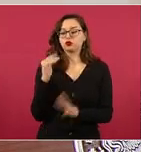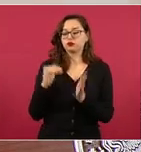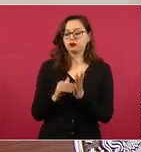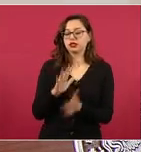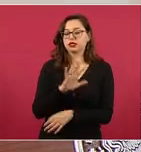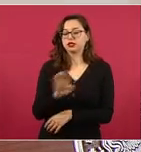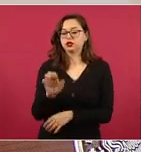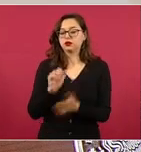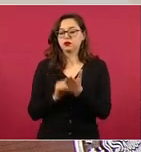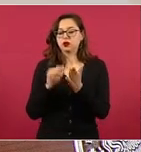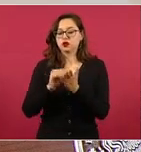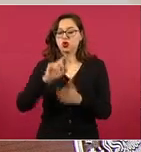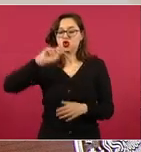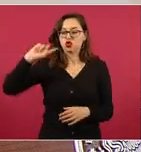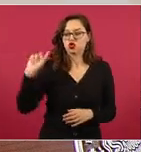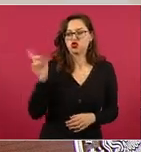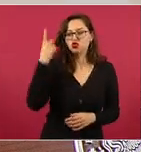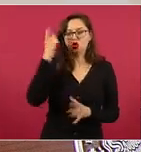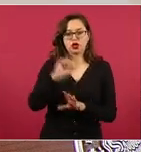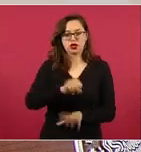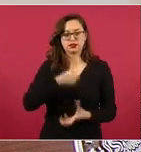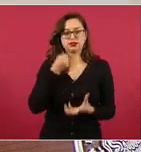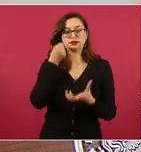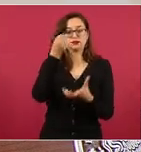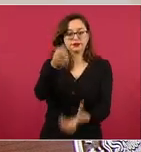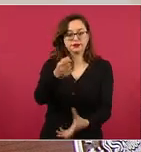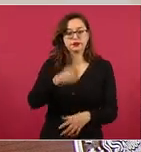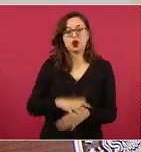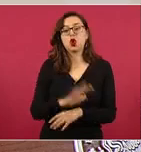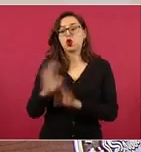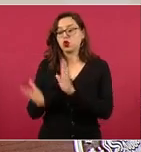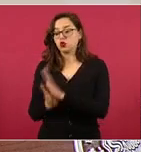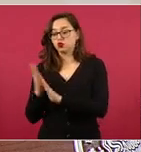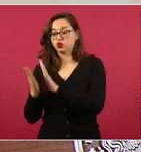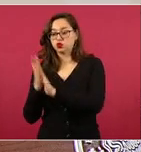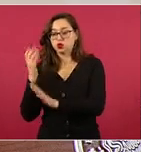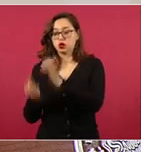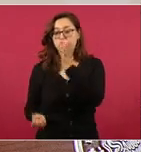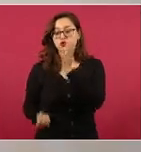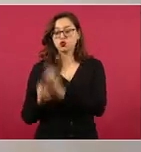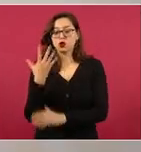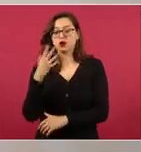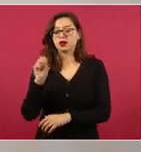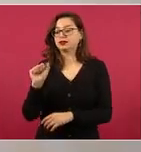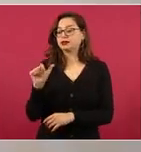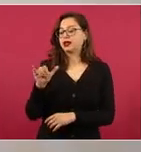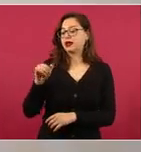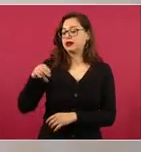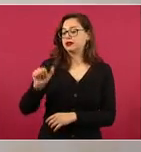2,500 millones de dólares. Se acaba de autorizar una nueva coquizadora en Salina Cruz,